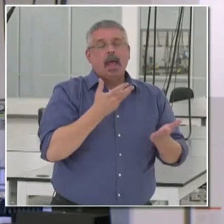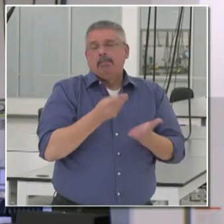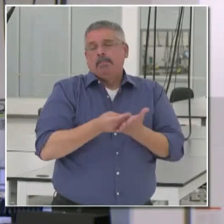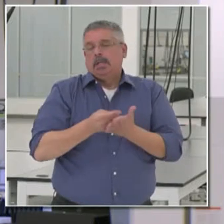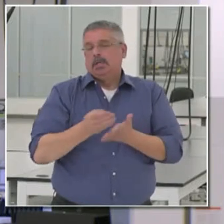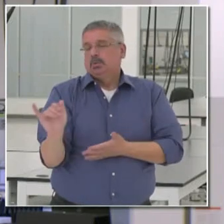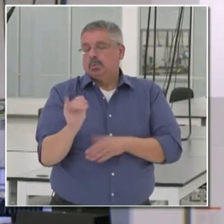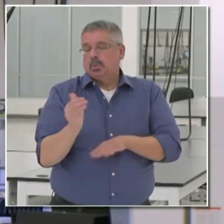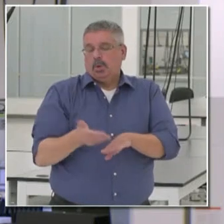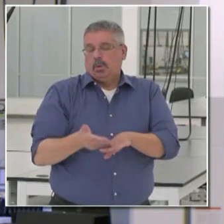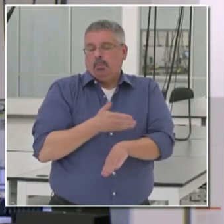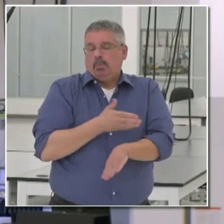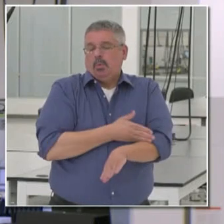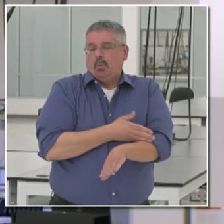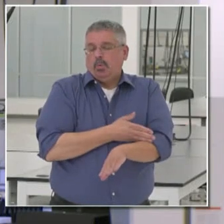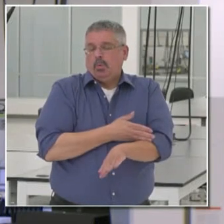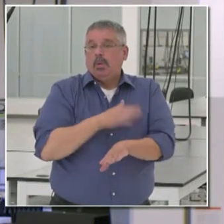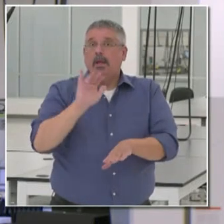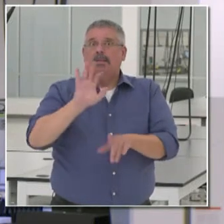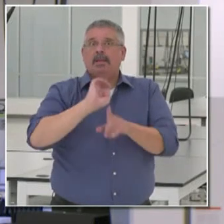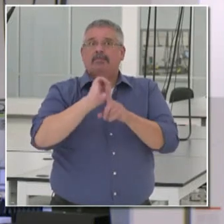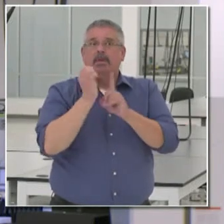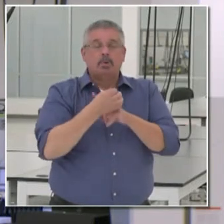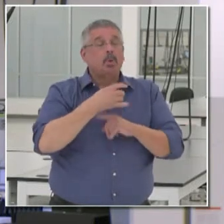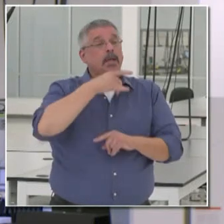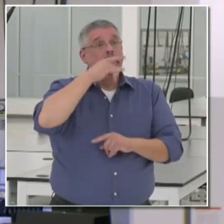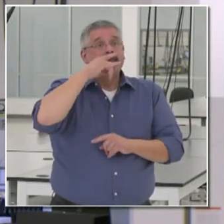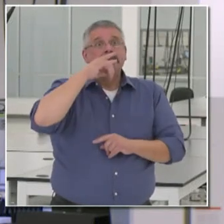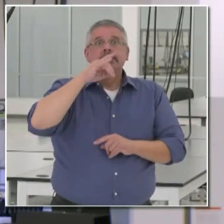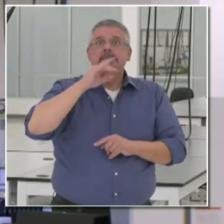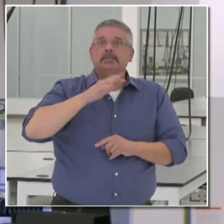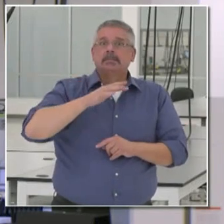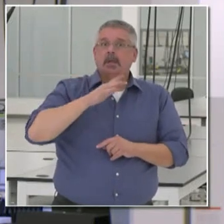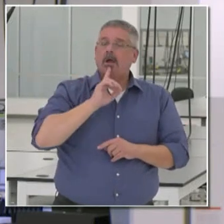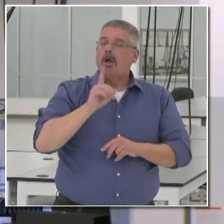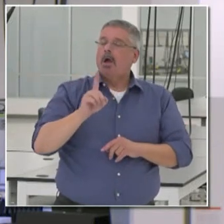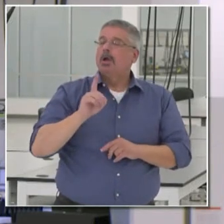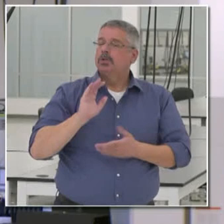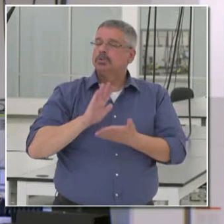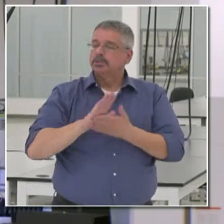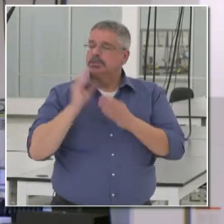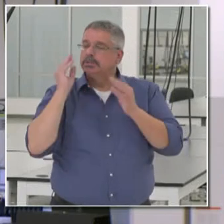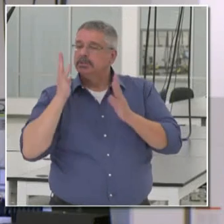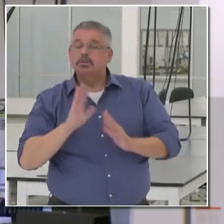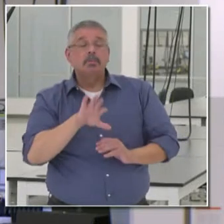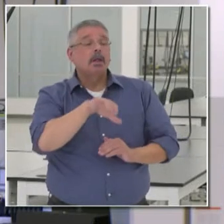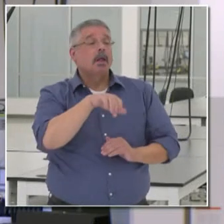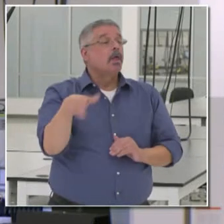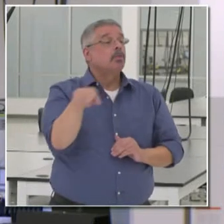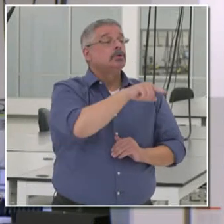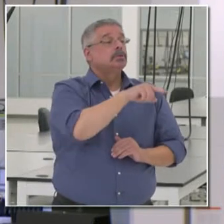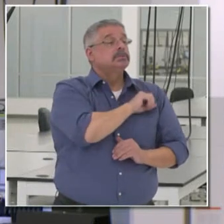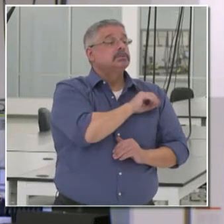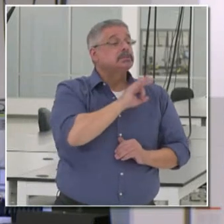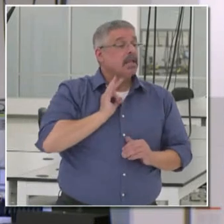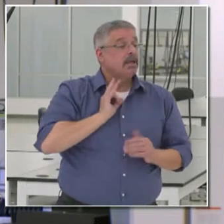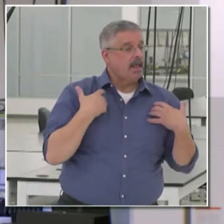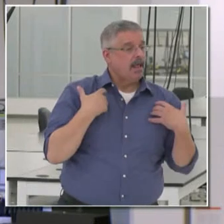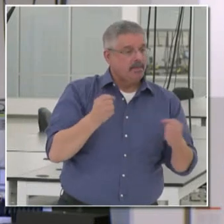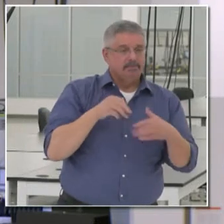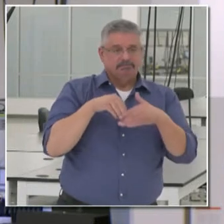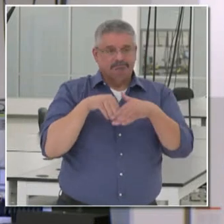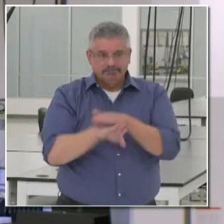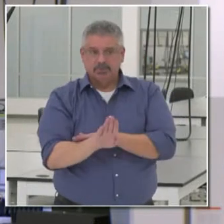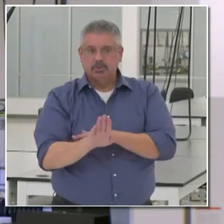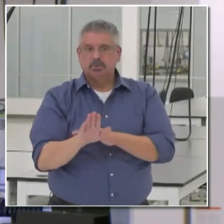también en cuanto al capital para mejorar el ambiente en el cual nuestros hijos y nuestros profesionales no solamente